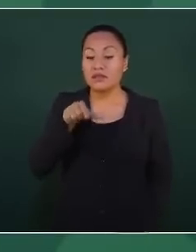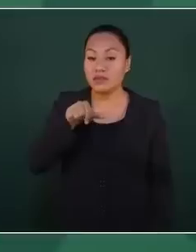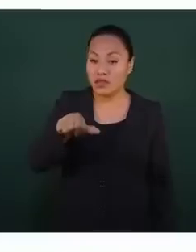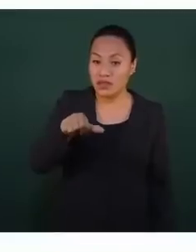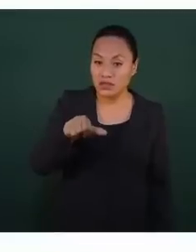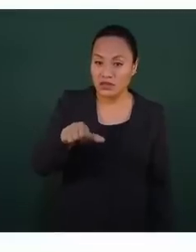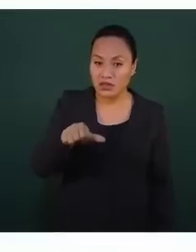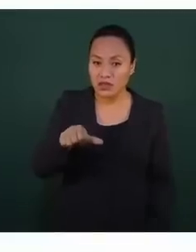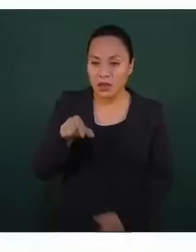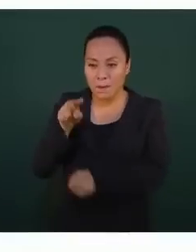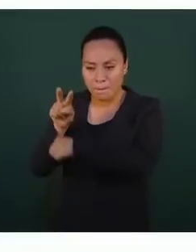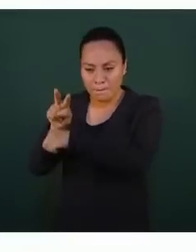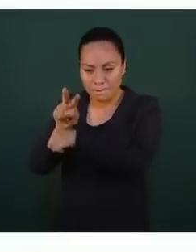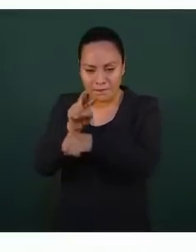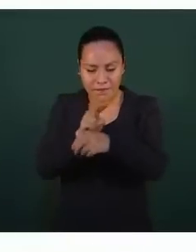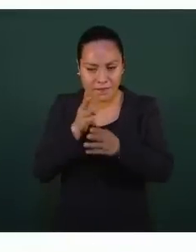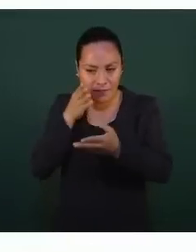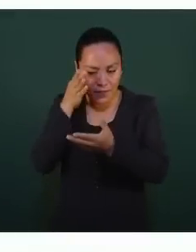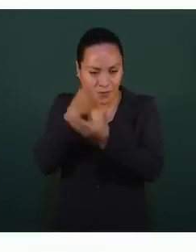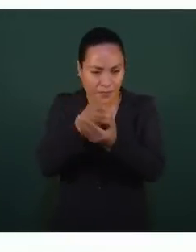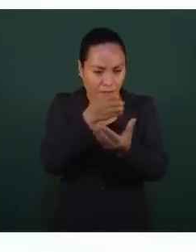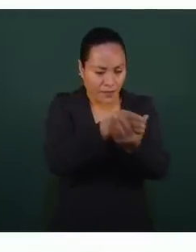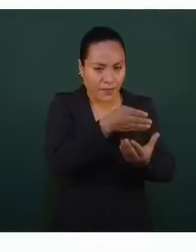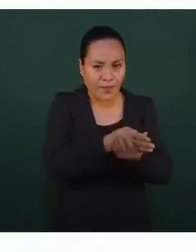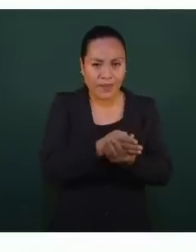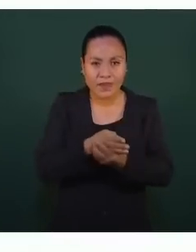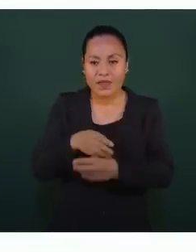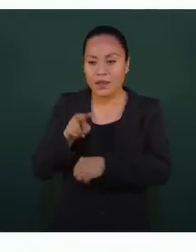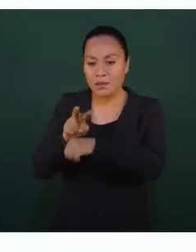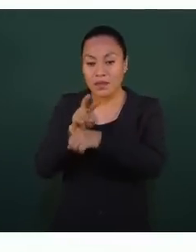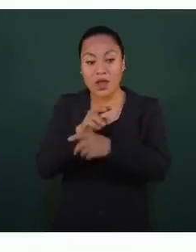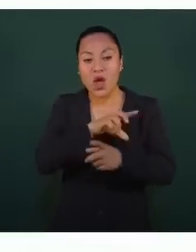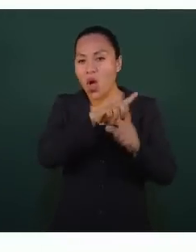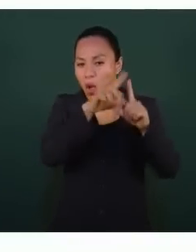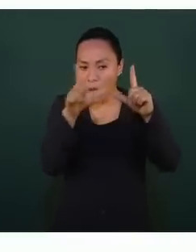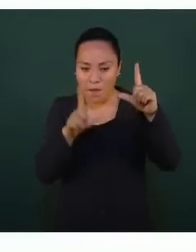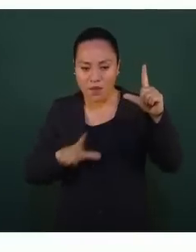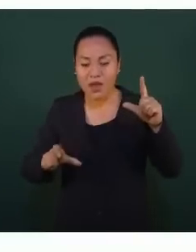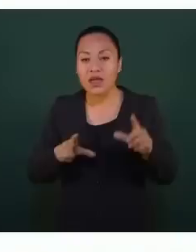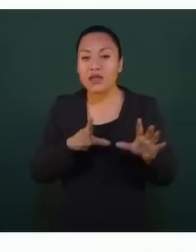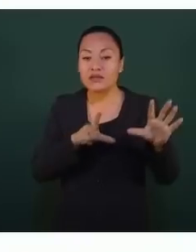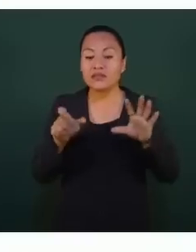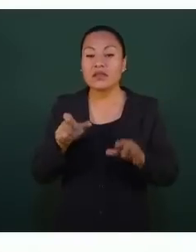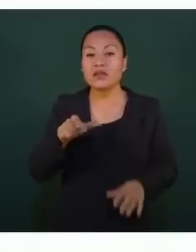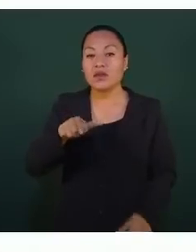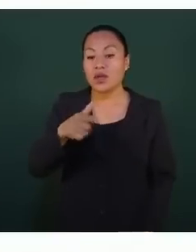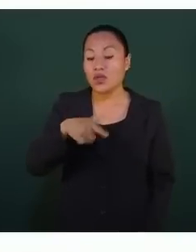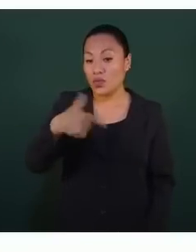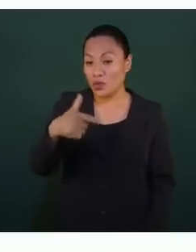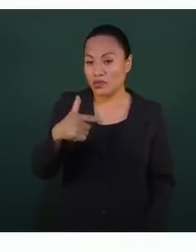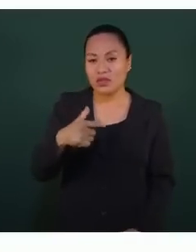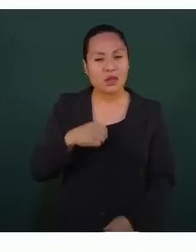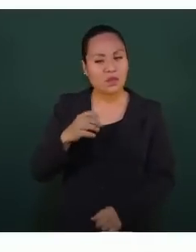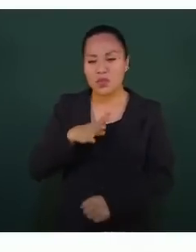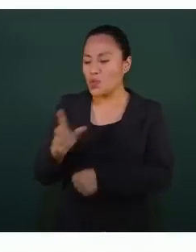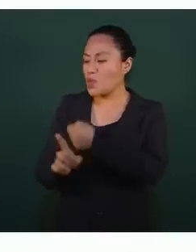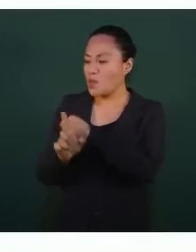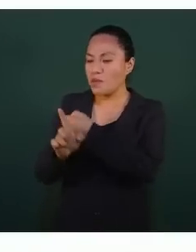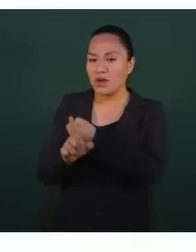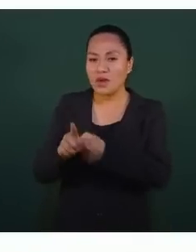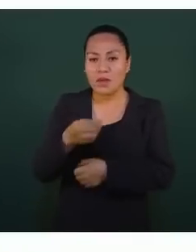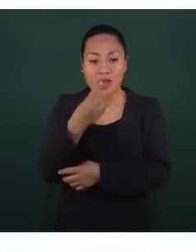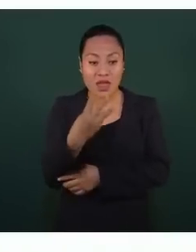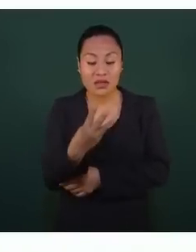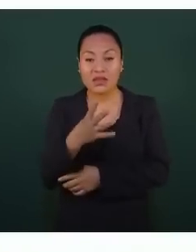716 visitas o verificaciones en todo el país, 712 sin problemas, tres que